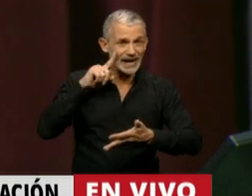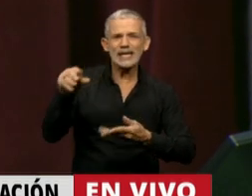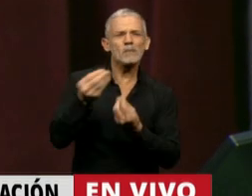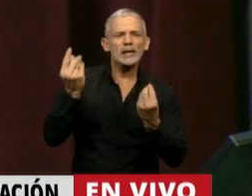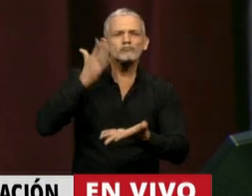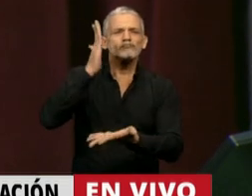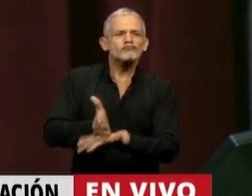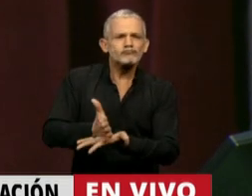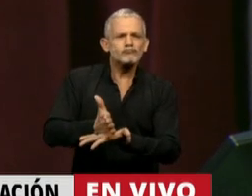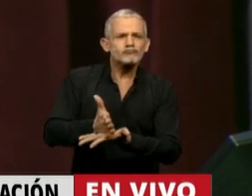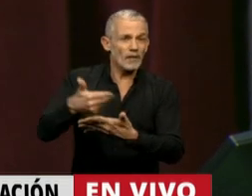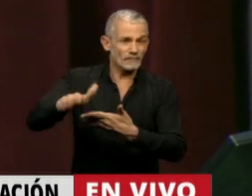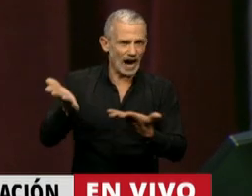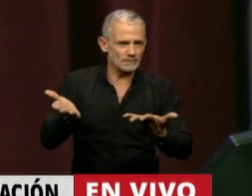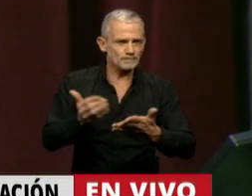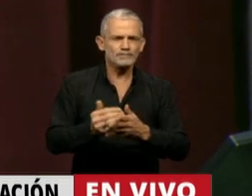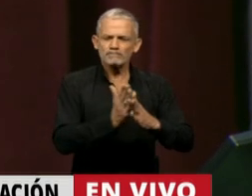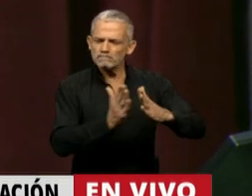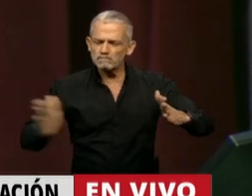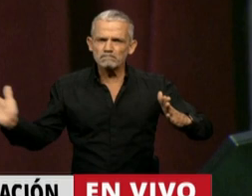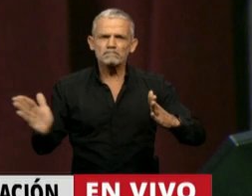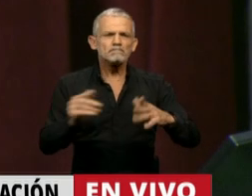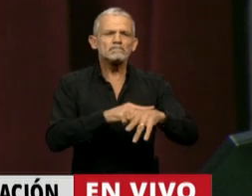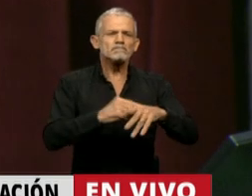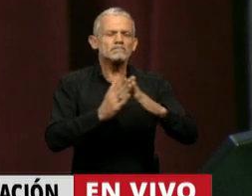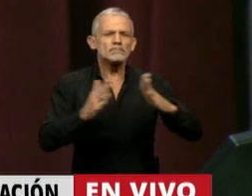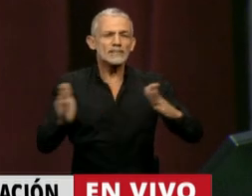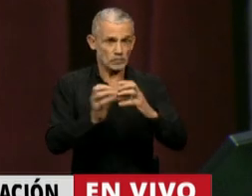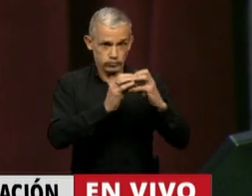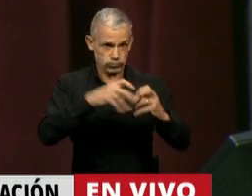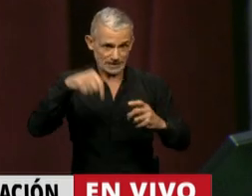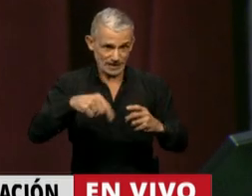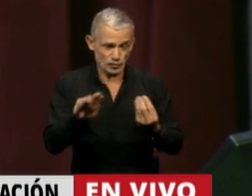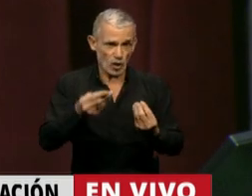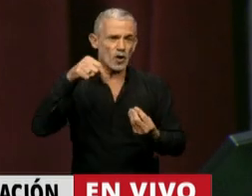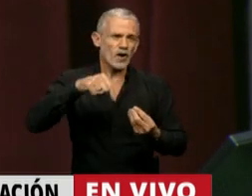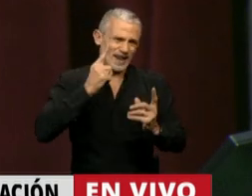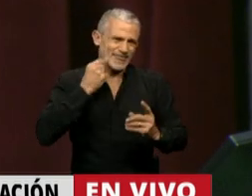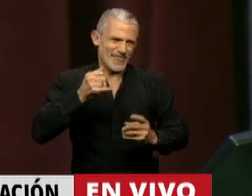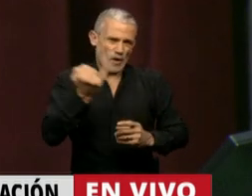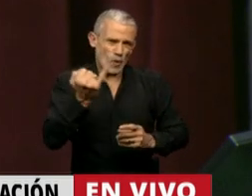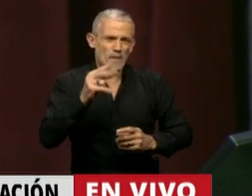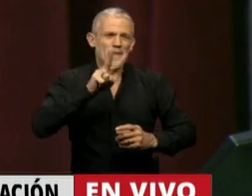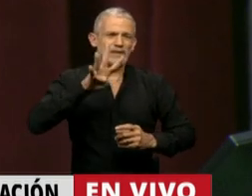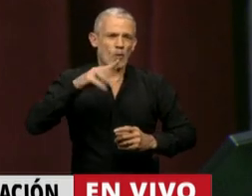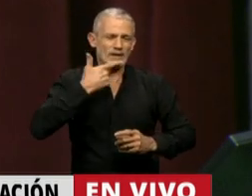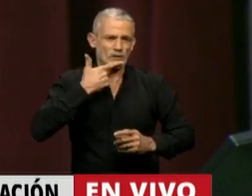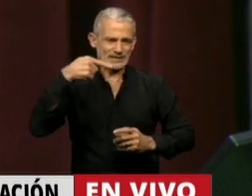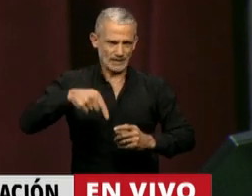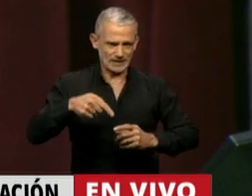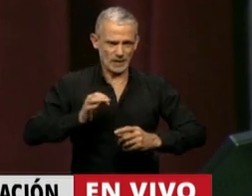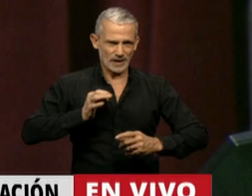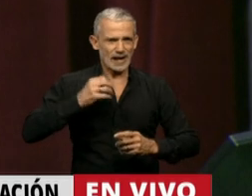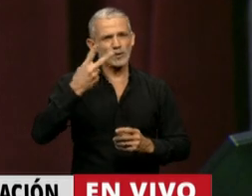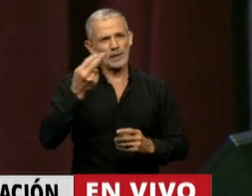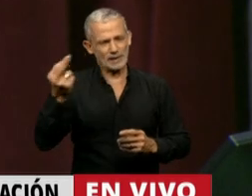correspondientes sanciones durante el transcurso de la sesión que se estaba llevando a cabo el día jueves 24